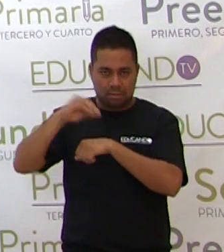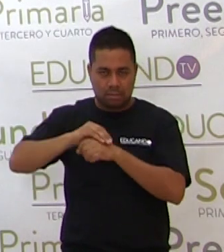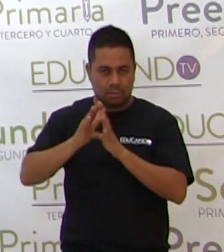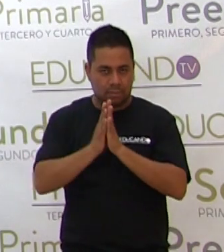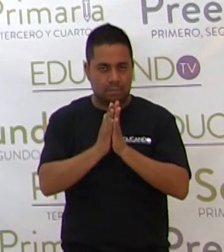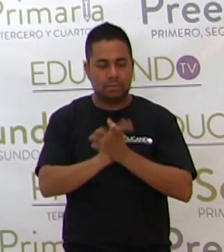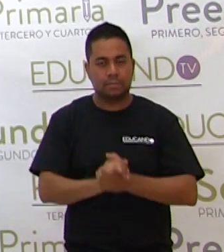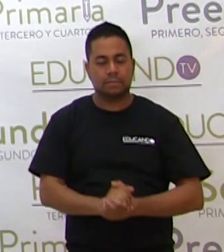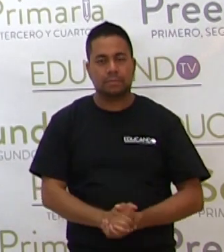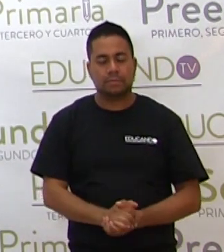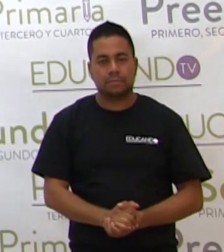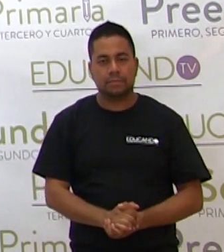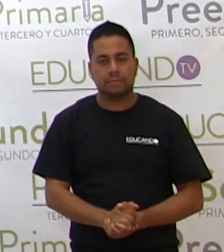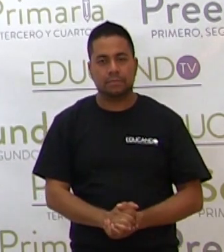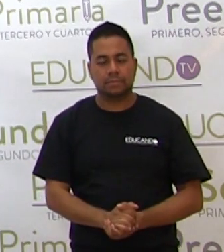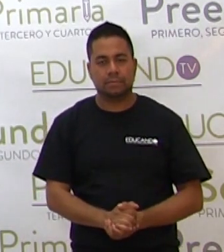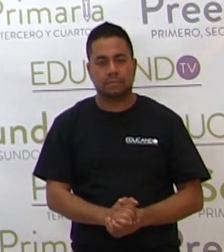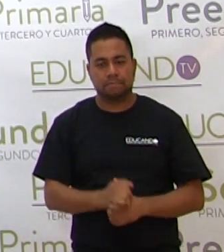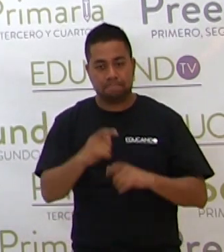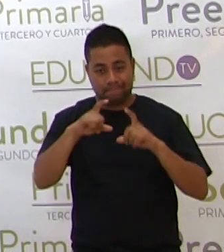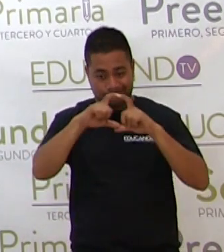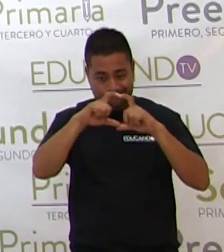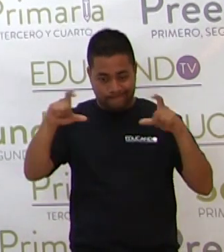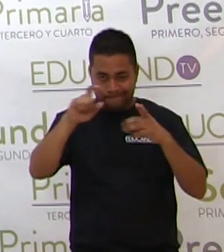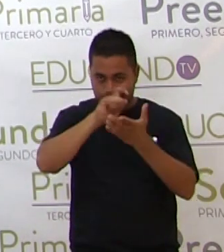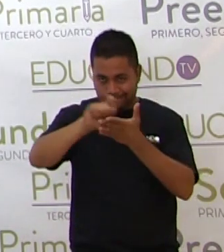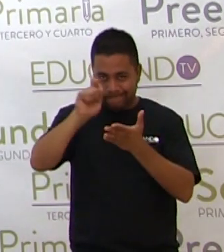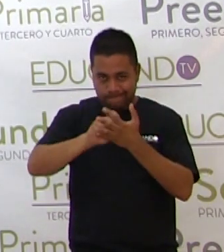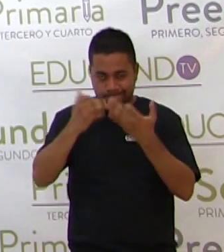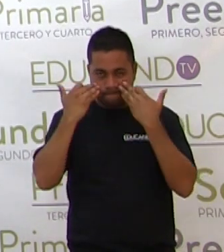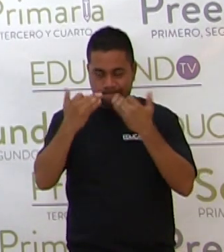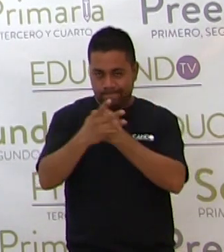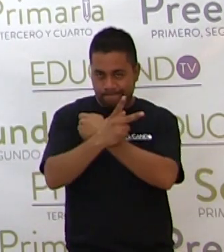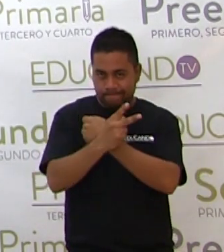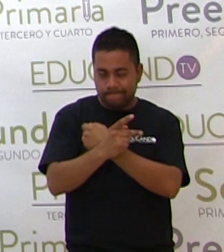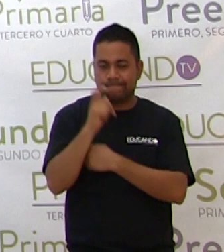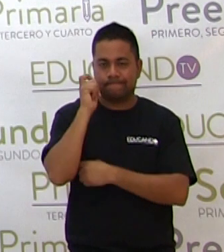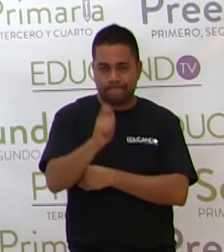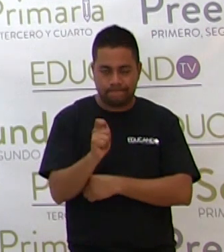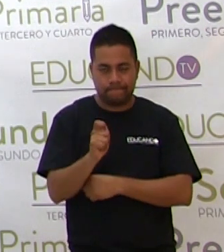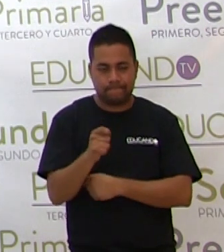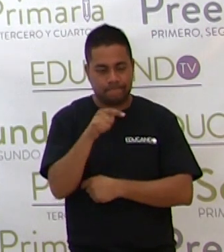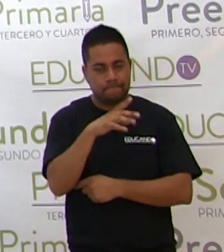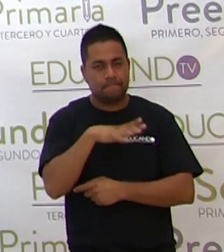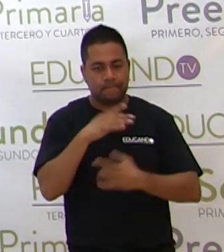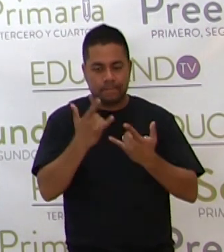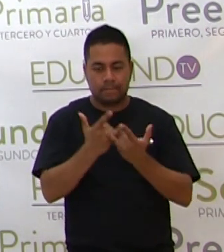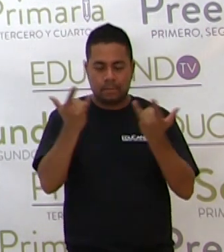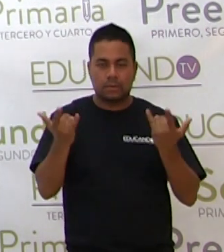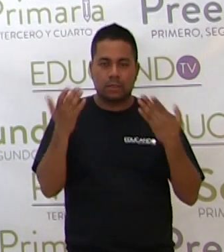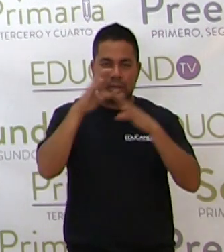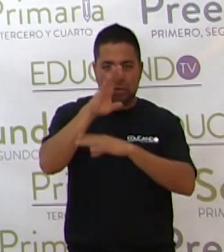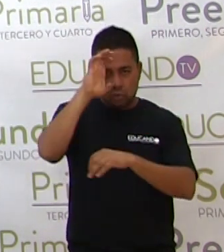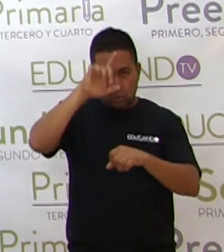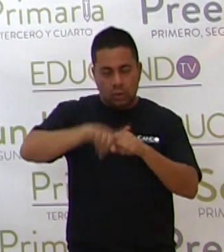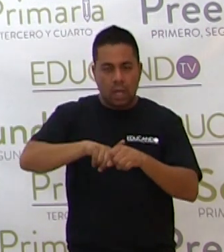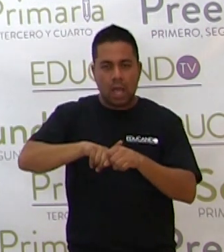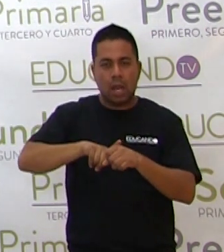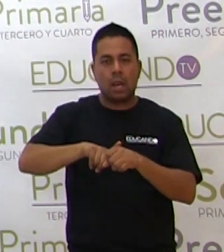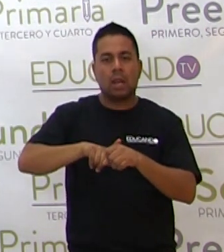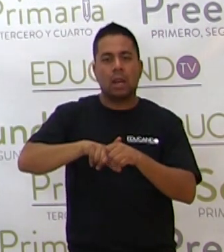aquí estamos viendo en esta ficha de trabajo en pantalla la historia de la cultura árabe